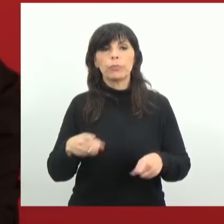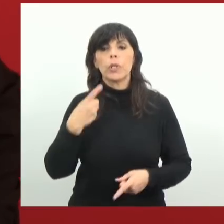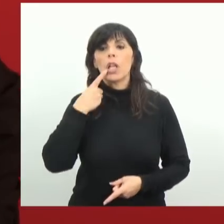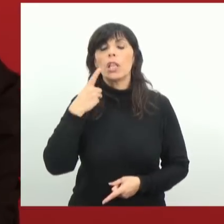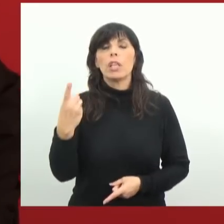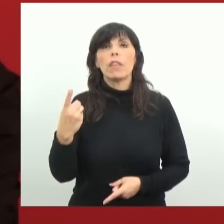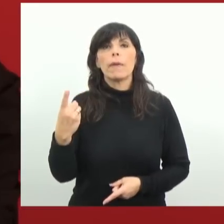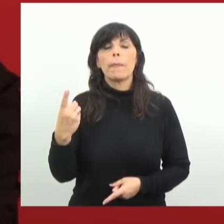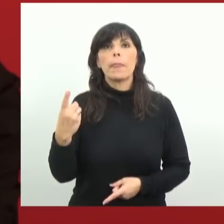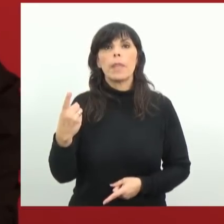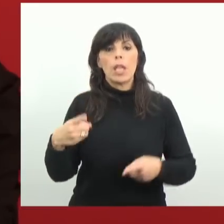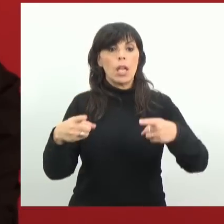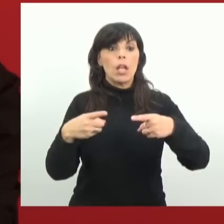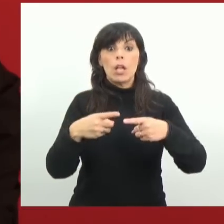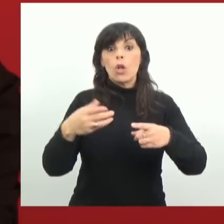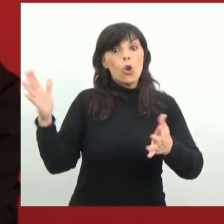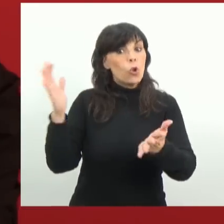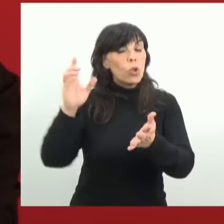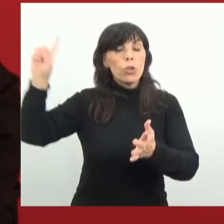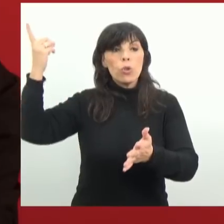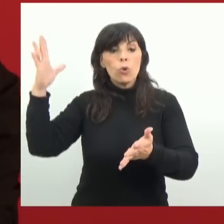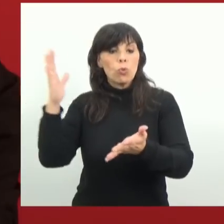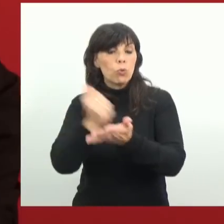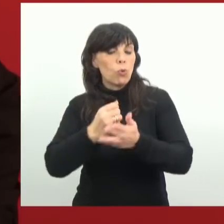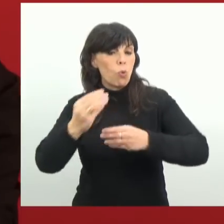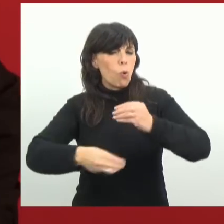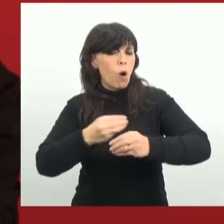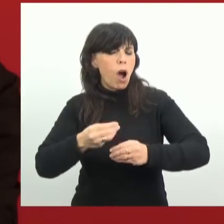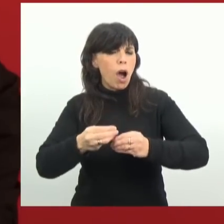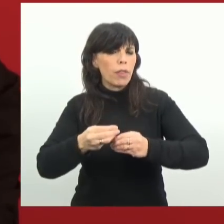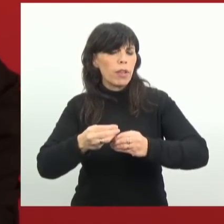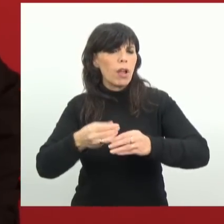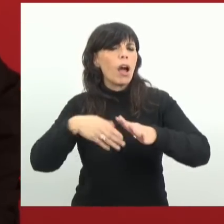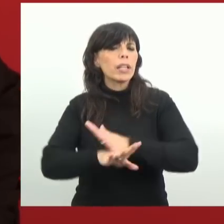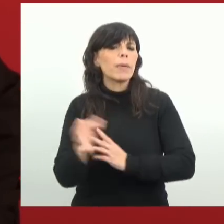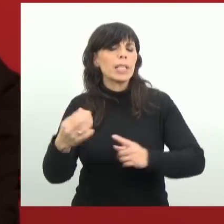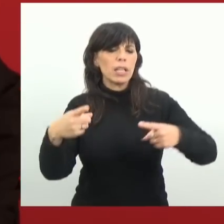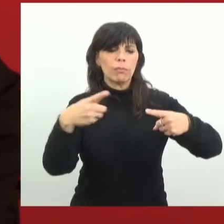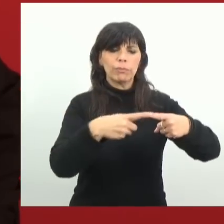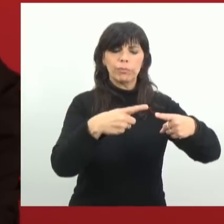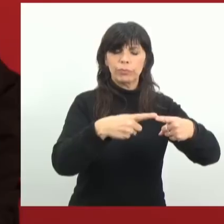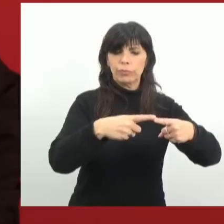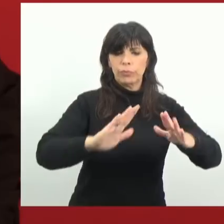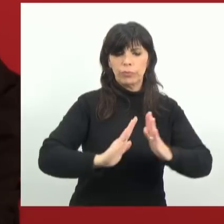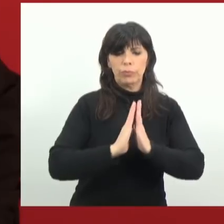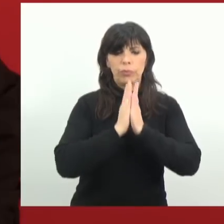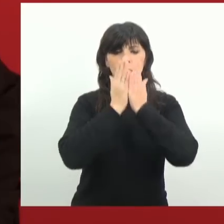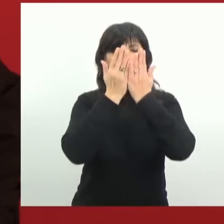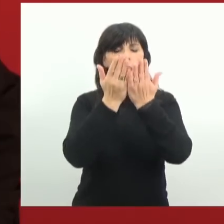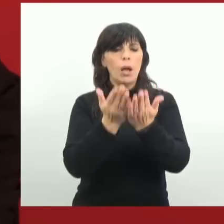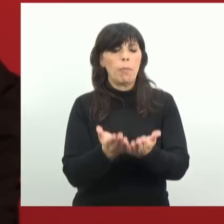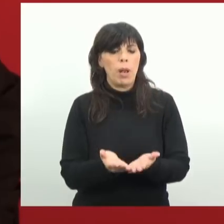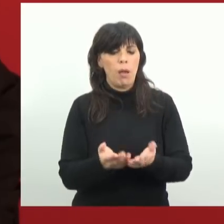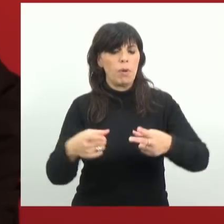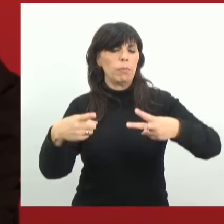todo lo hace Dios a través de su palabra, que es su Hijo, y a través del aliento de su